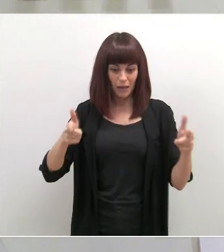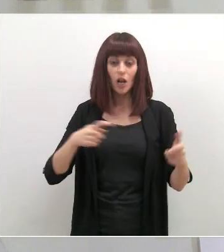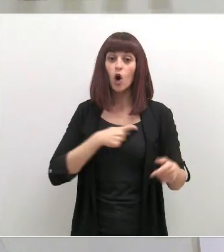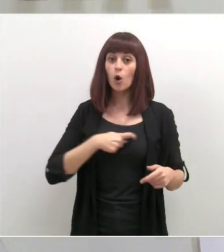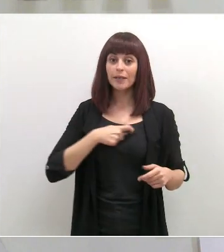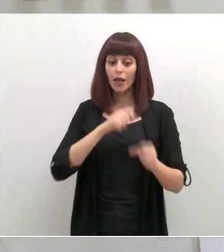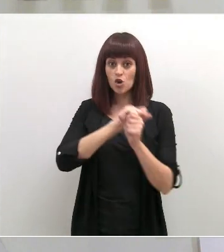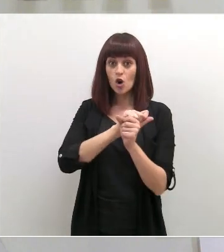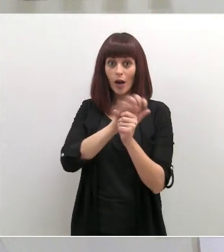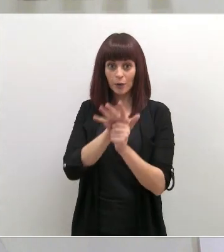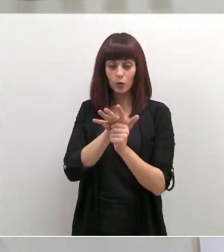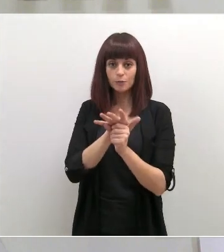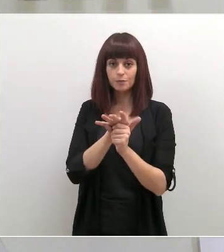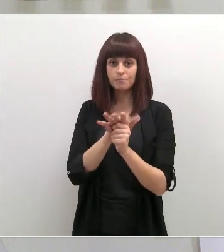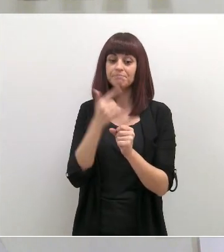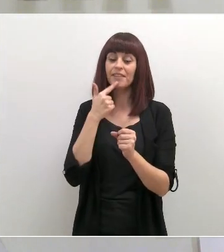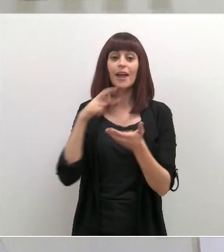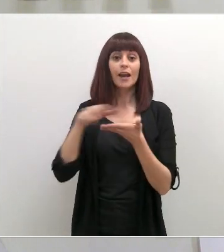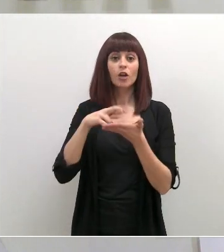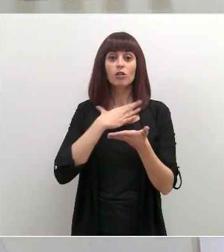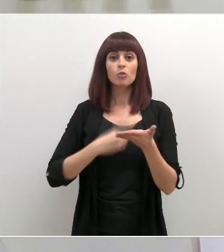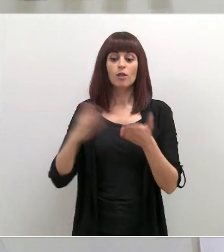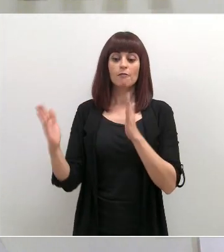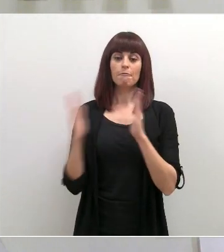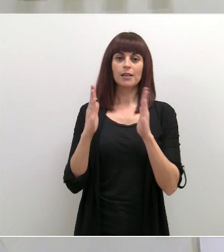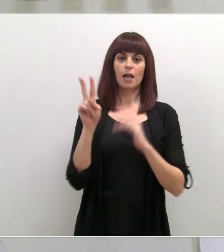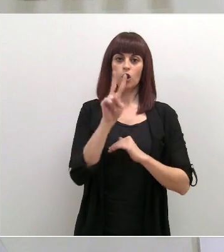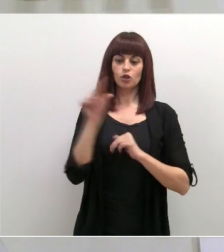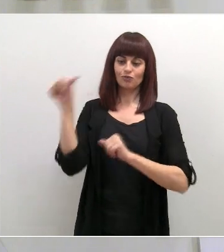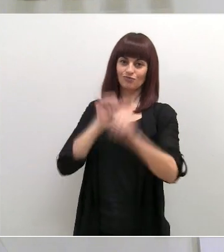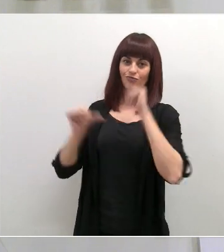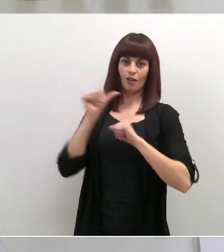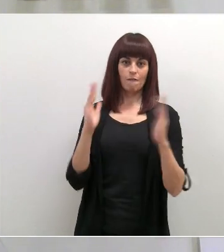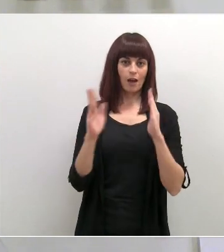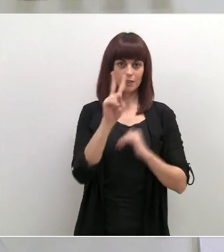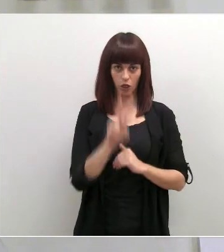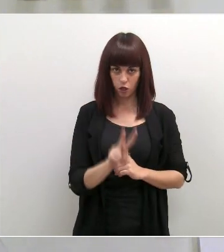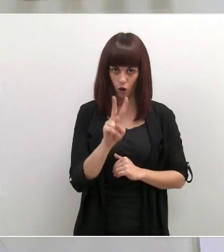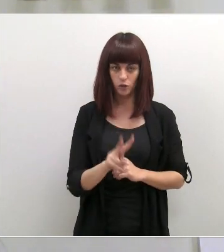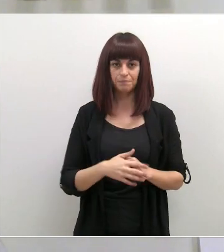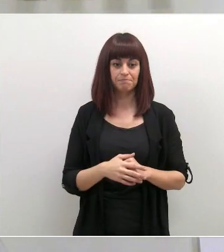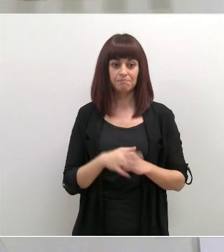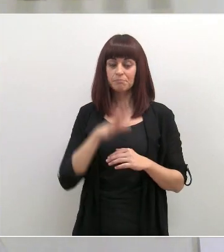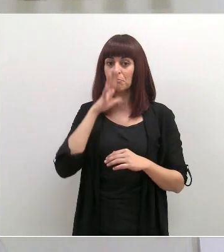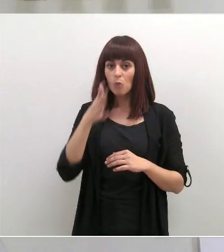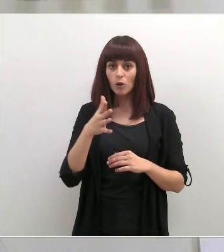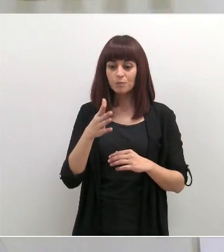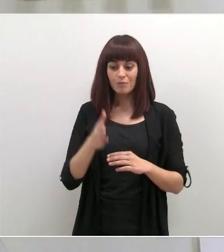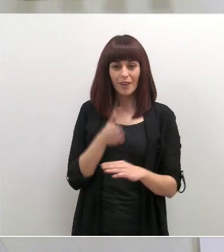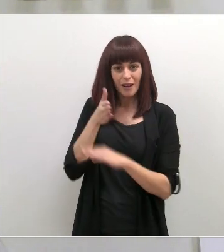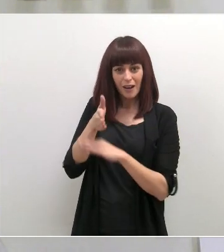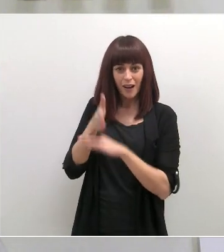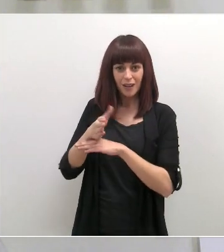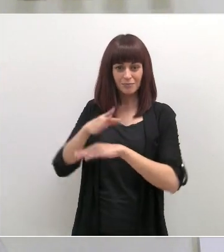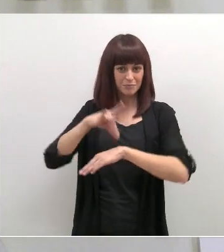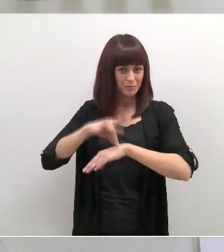ha decidido pasar la región a fase 2 de riesgo asistencial, al tener una ocupación muy alta de los dispositivos asistenciales